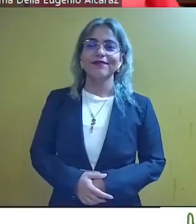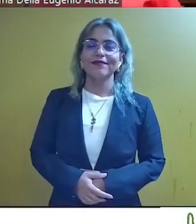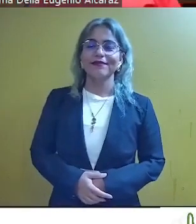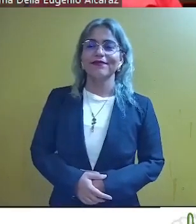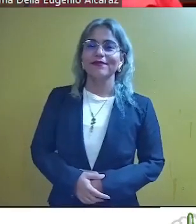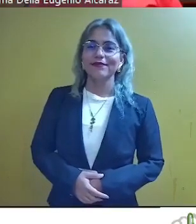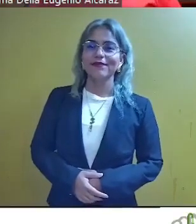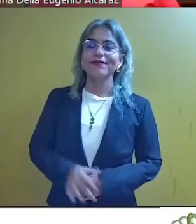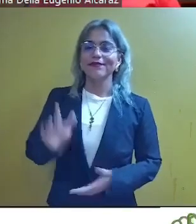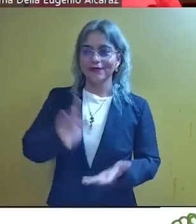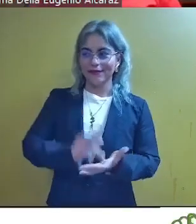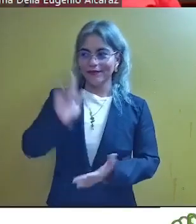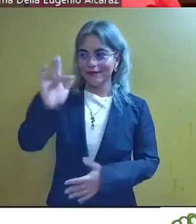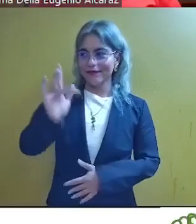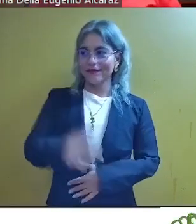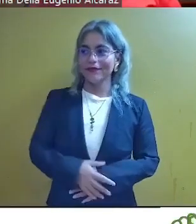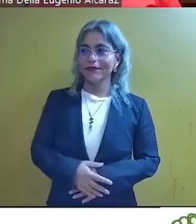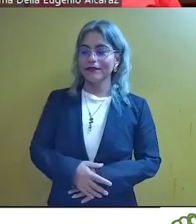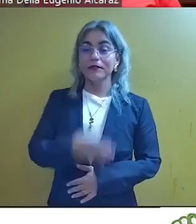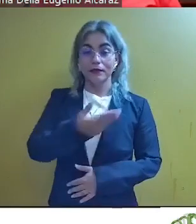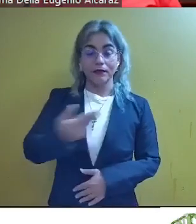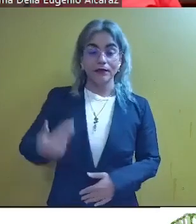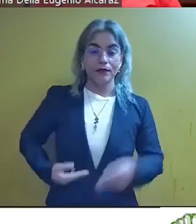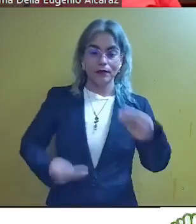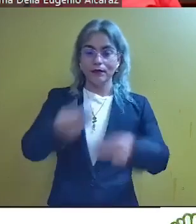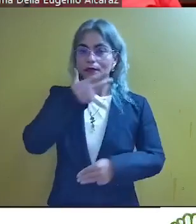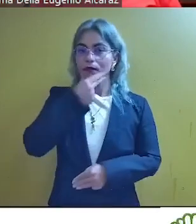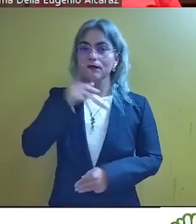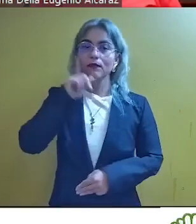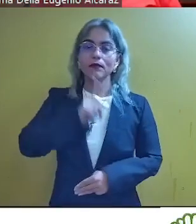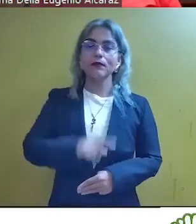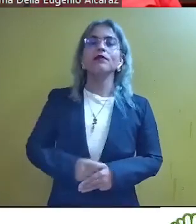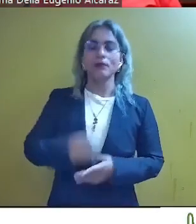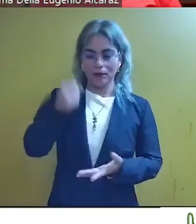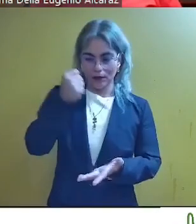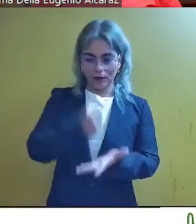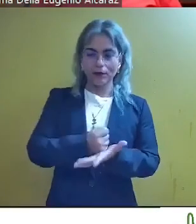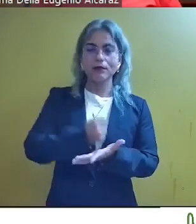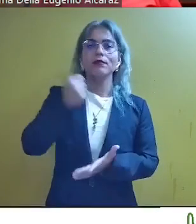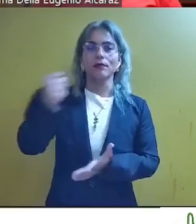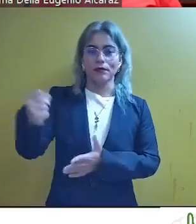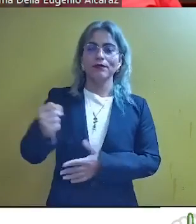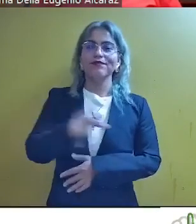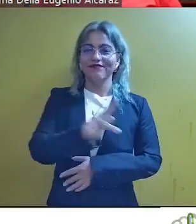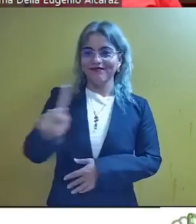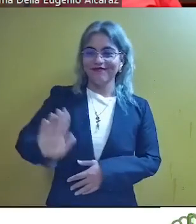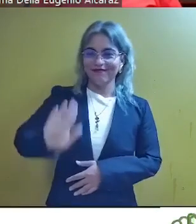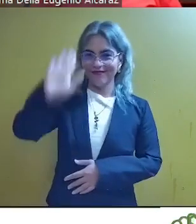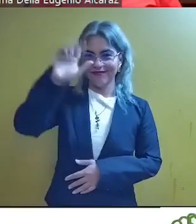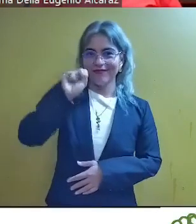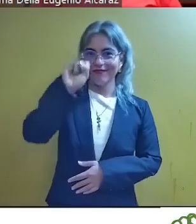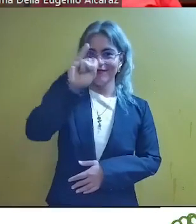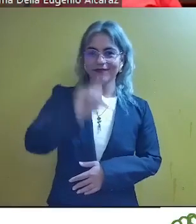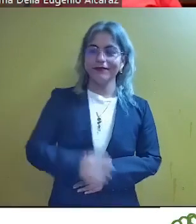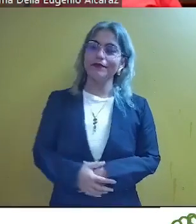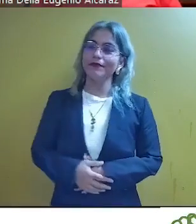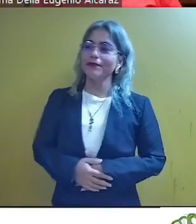Gracias, magistrada. Magistrada presidenta, magistradas, magistrado. El proyecto de resolución fue aprobado por unanimidad de votos.